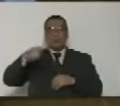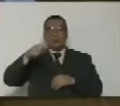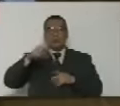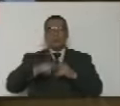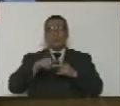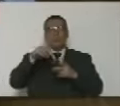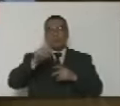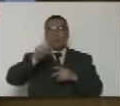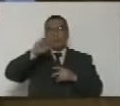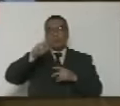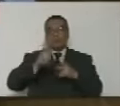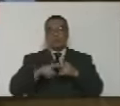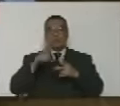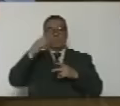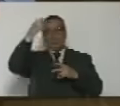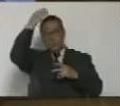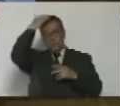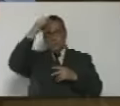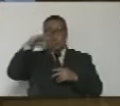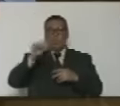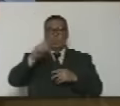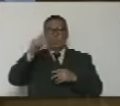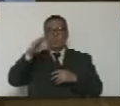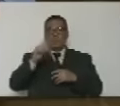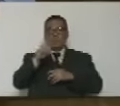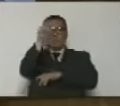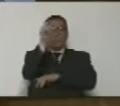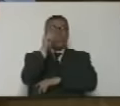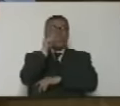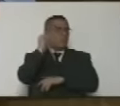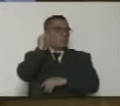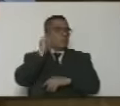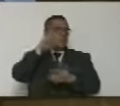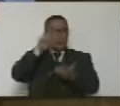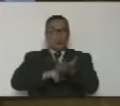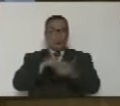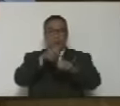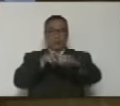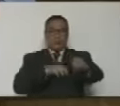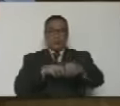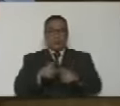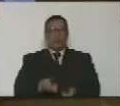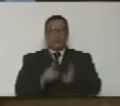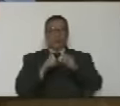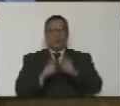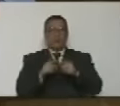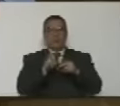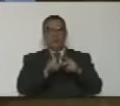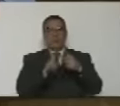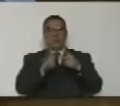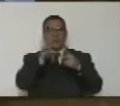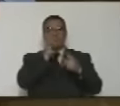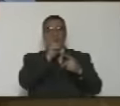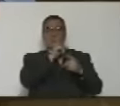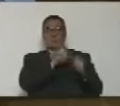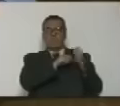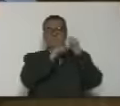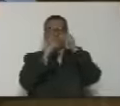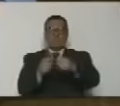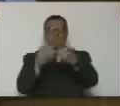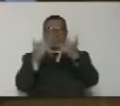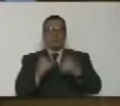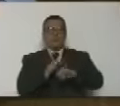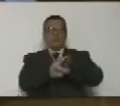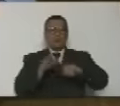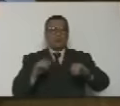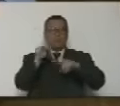Mauricio y de Seychelles, y en el Reino de Lesoto. Las diputadas y los diputados aprobaron por mayoría las autorizaciones para ambos nombramientos. Agotada la agenda